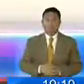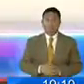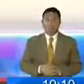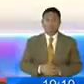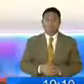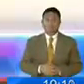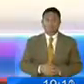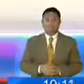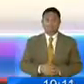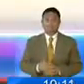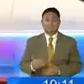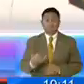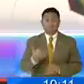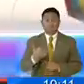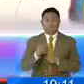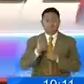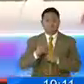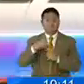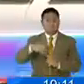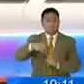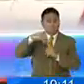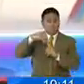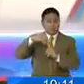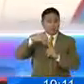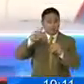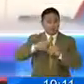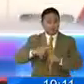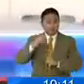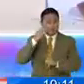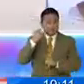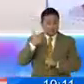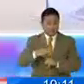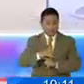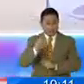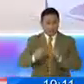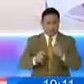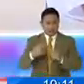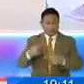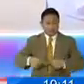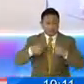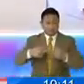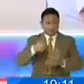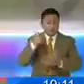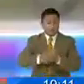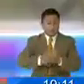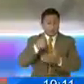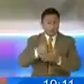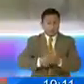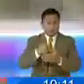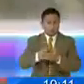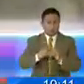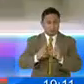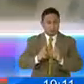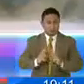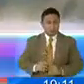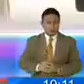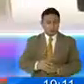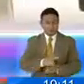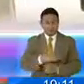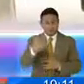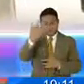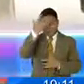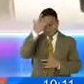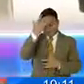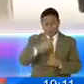En una entrega especial, varias historias de personas que luchan día a día contra el cáncer. Esta